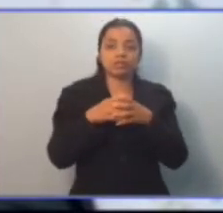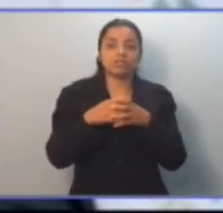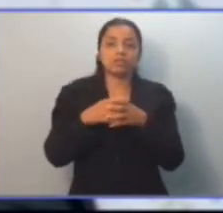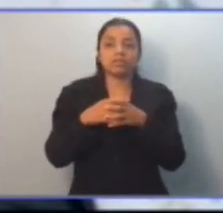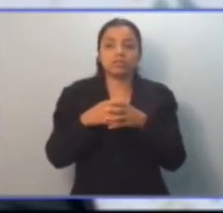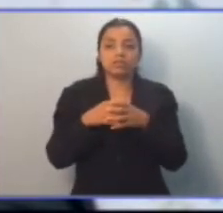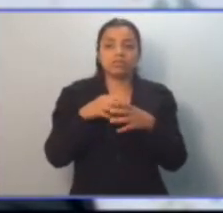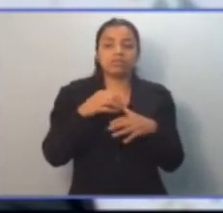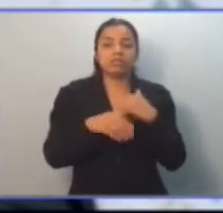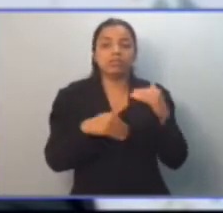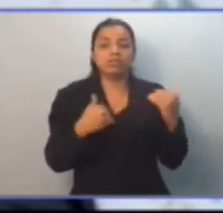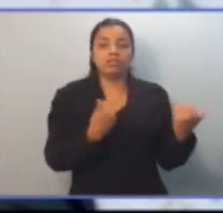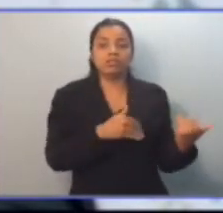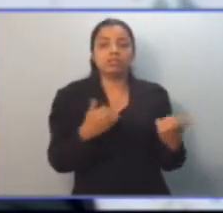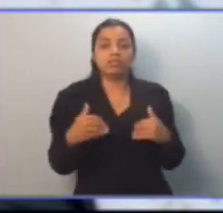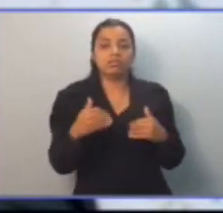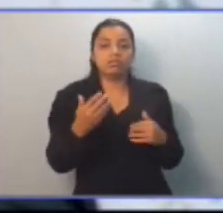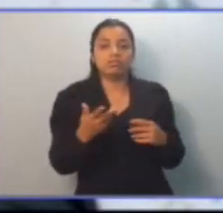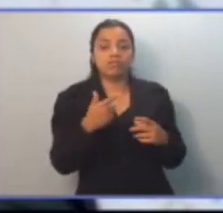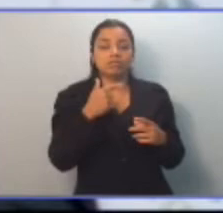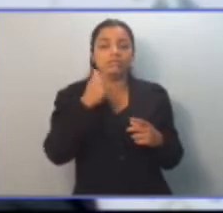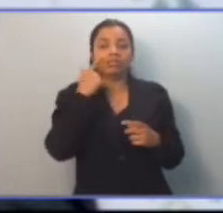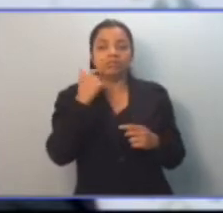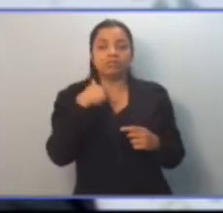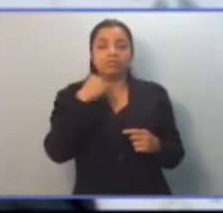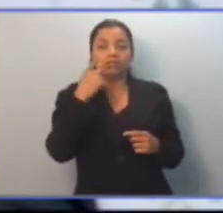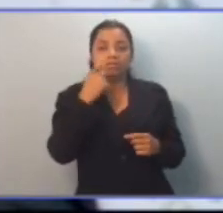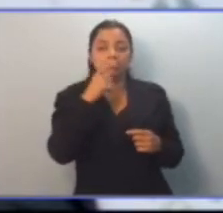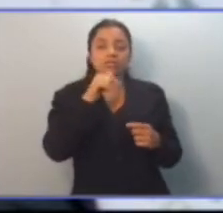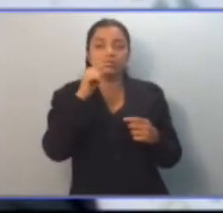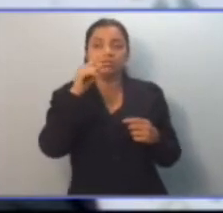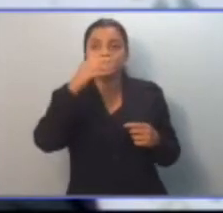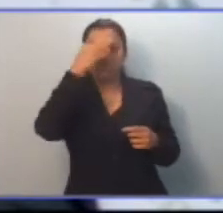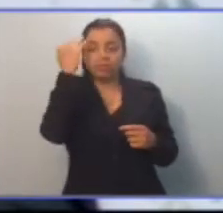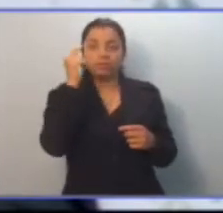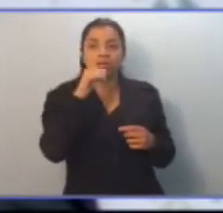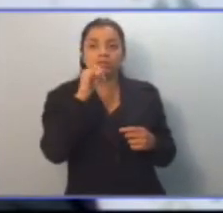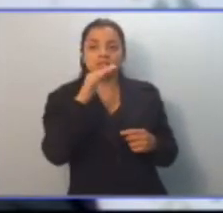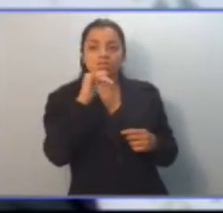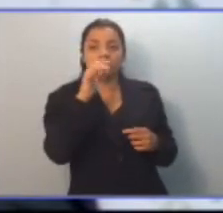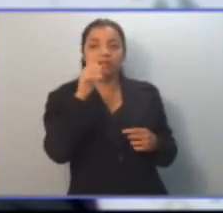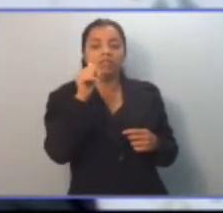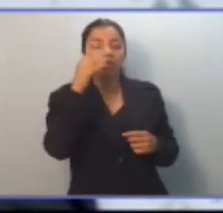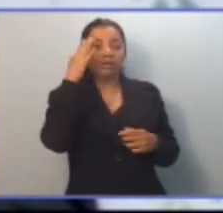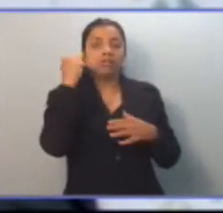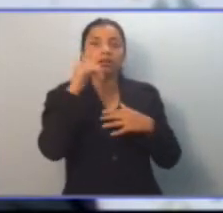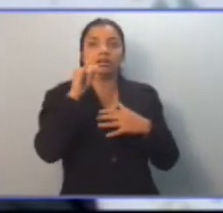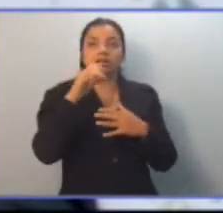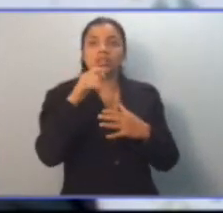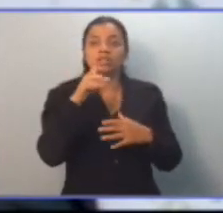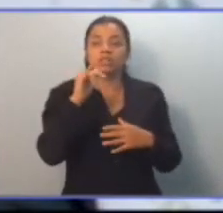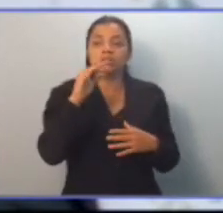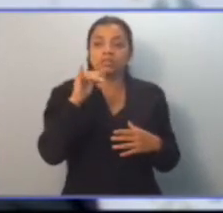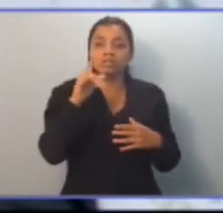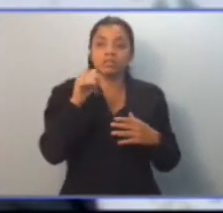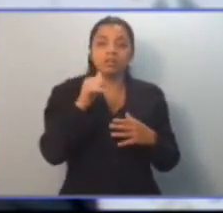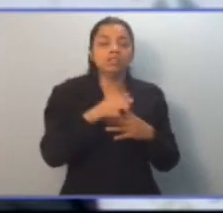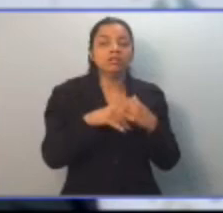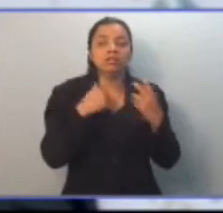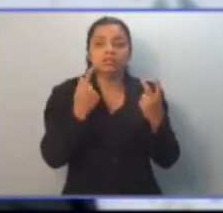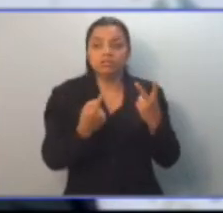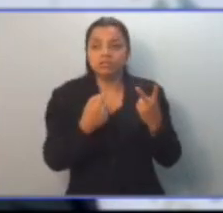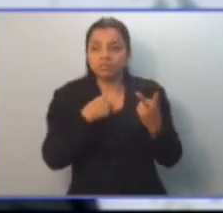terna del juzgado B, en donde quedó la actual jueza Lucila. La licenciada Lucila quedó de titular y yo fui